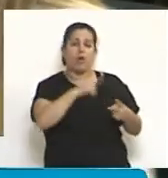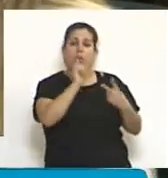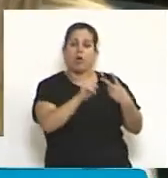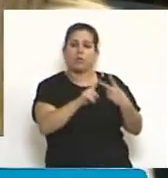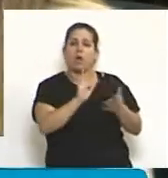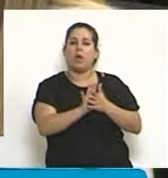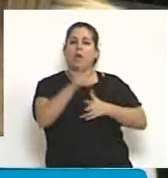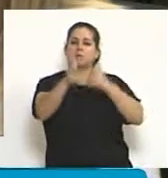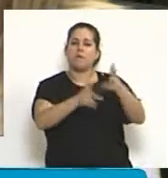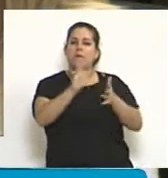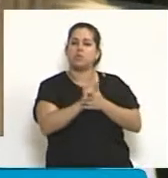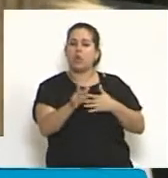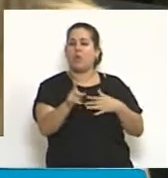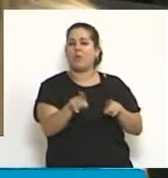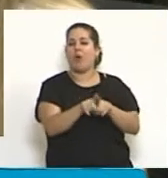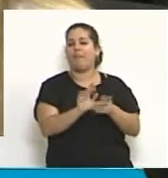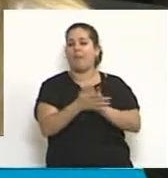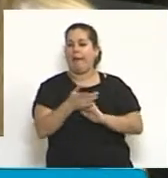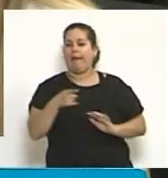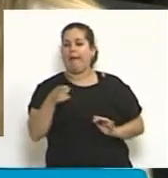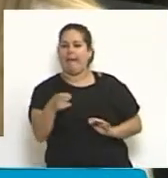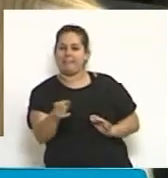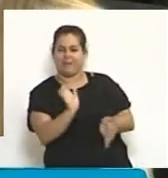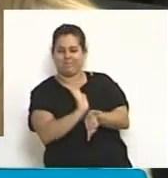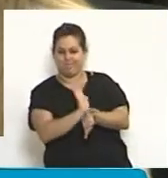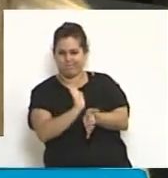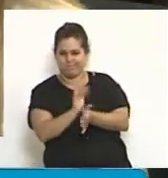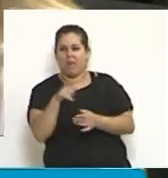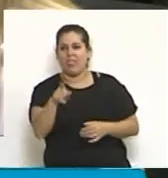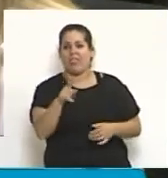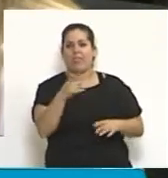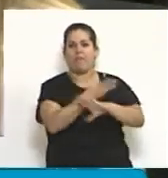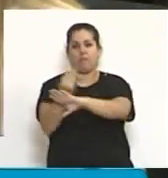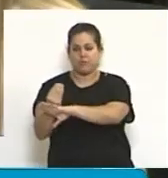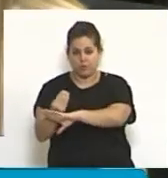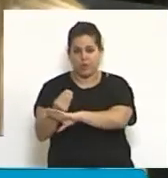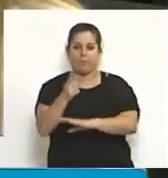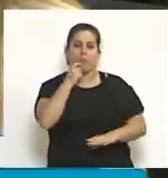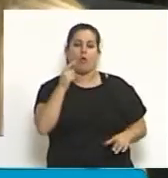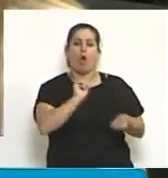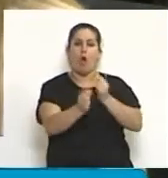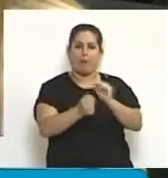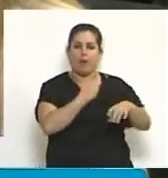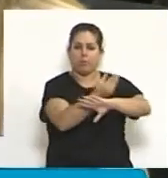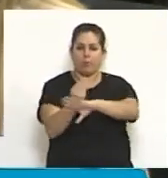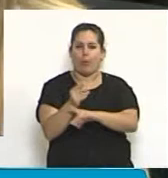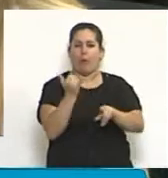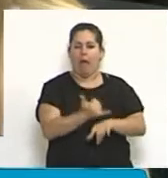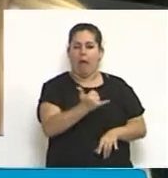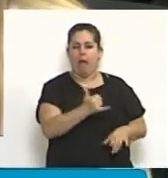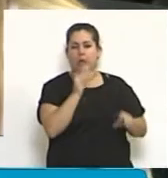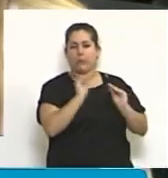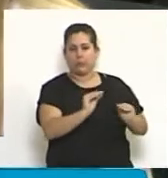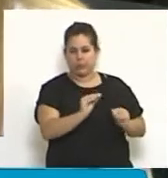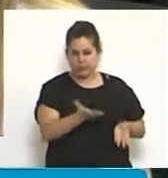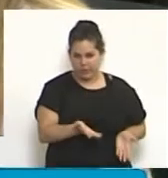sobre el cáncer del Poder Judicial en la delegación de funciones, que los operadores están contaminados.